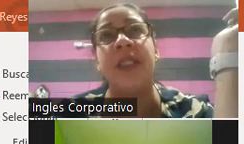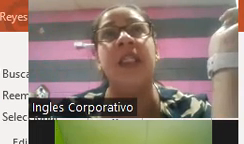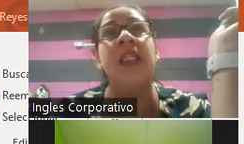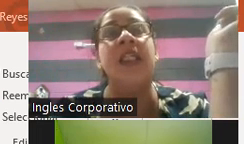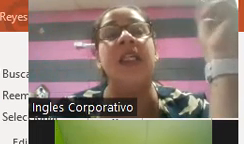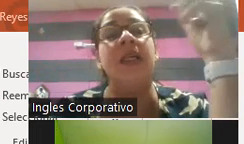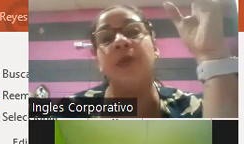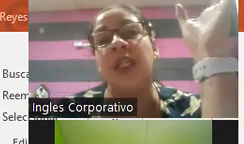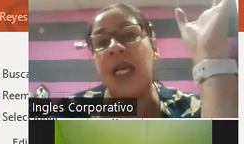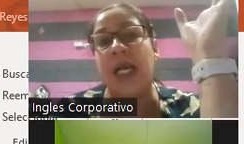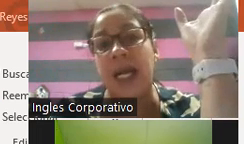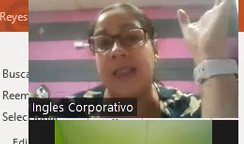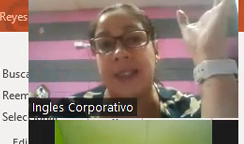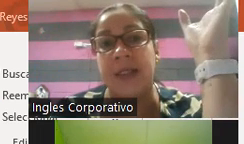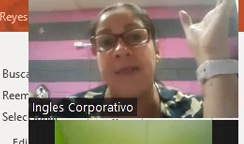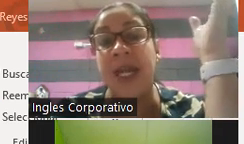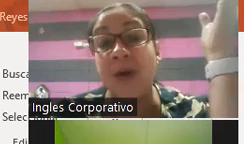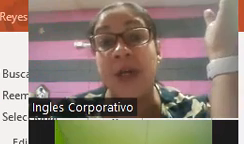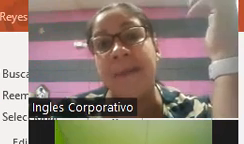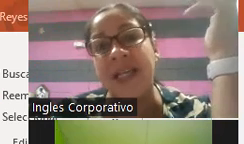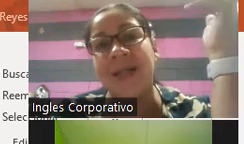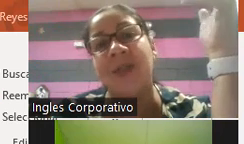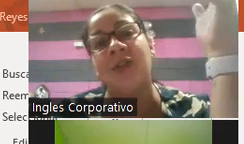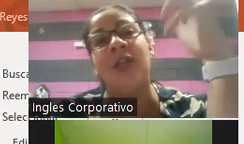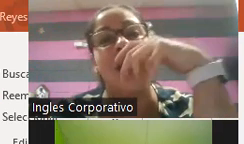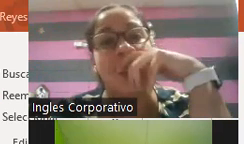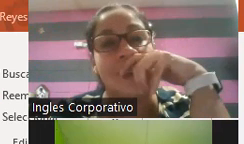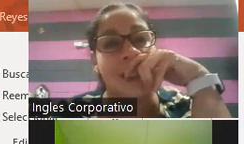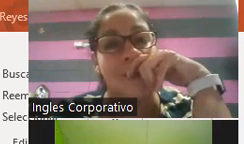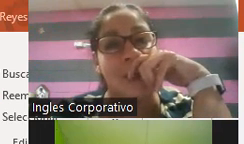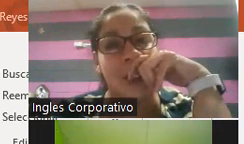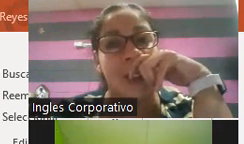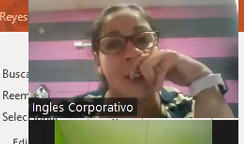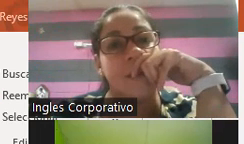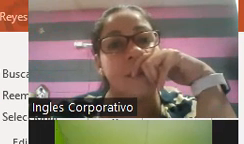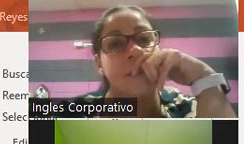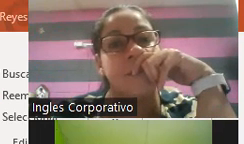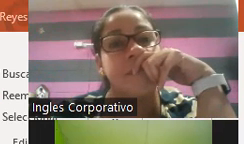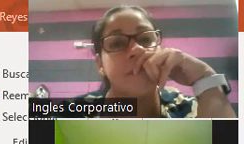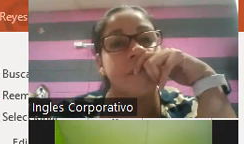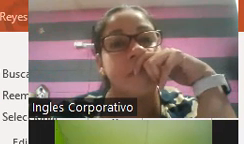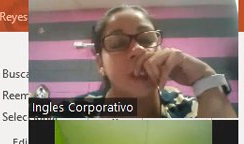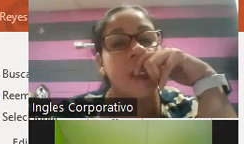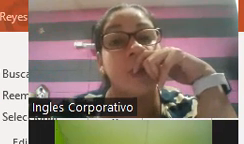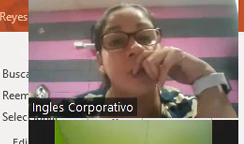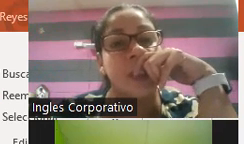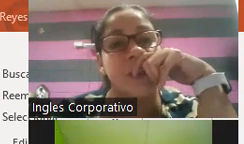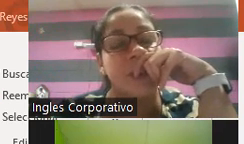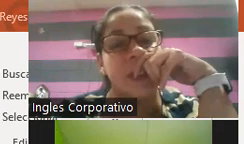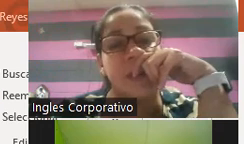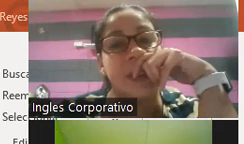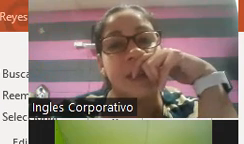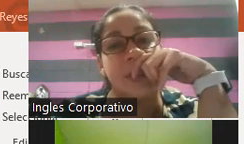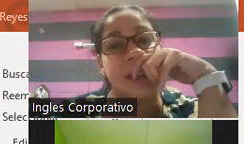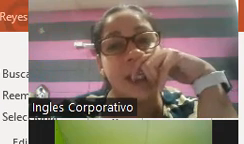al iPad y pude dar la clase pero qué pasa cuando yo doy la clase en Ipad qué creen super